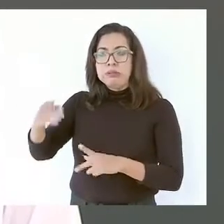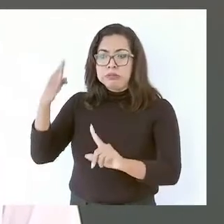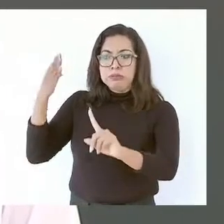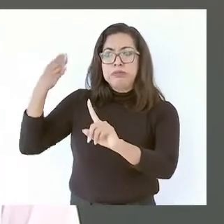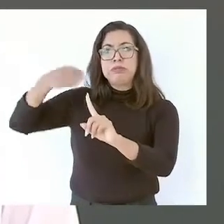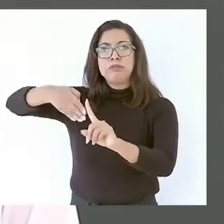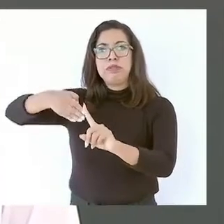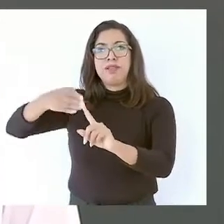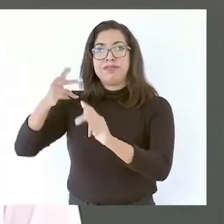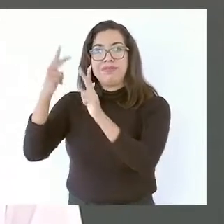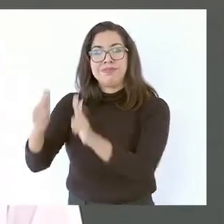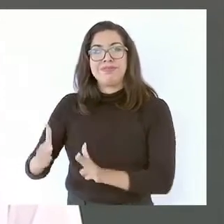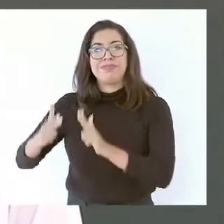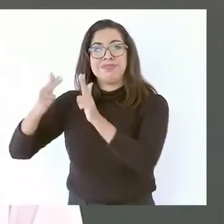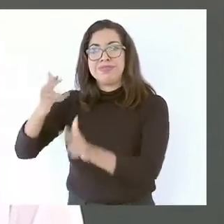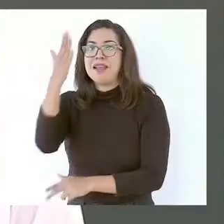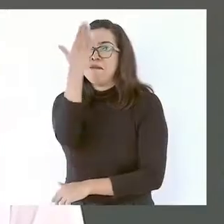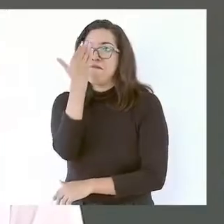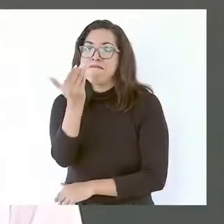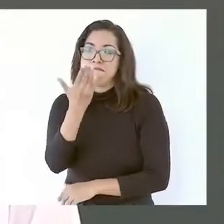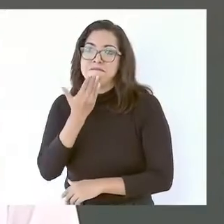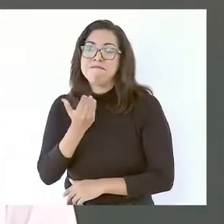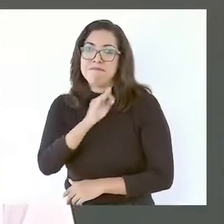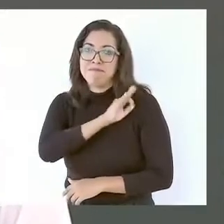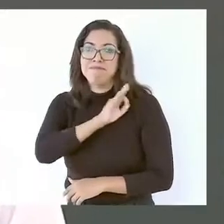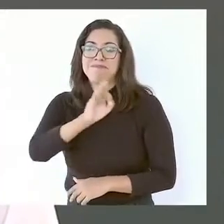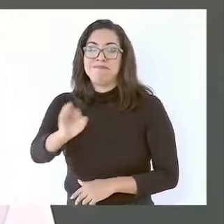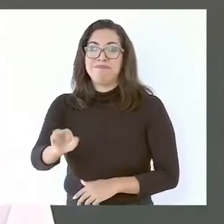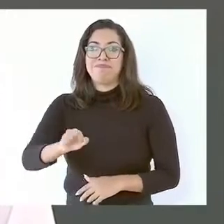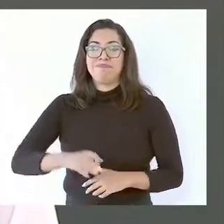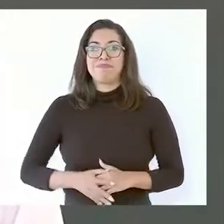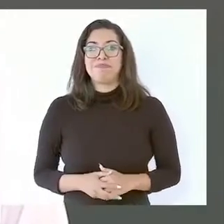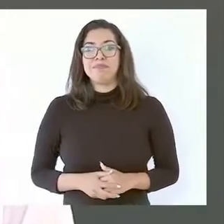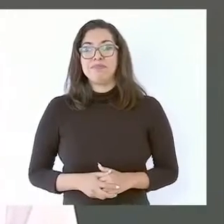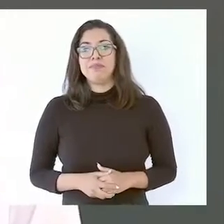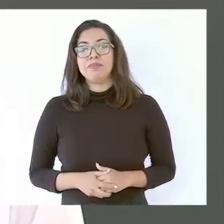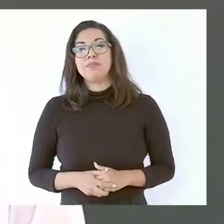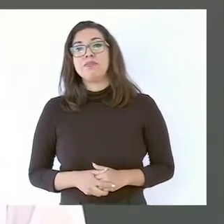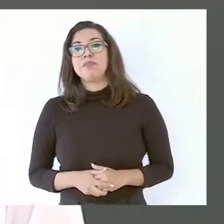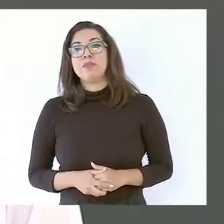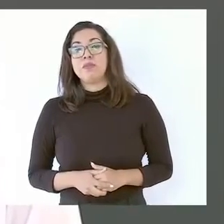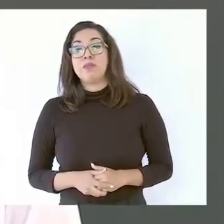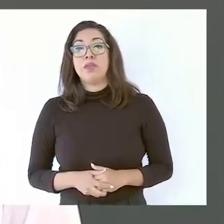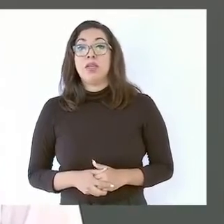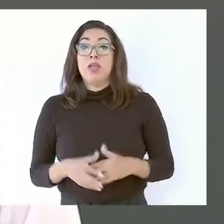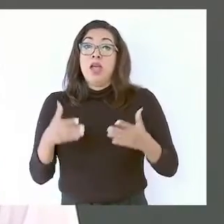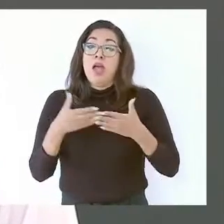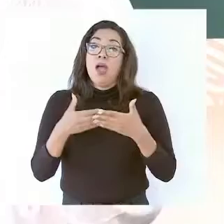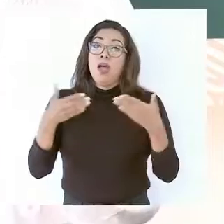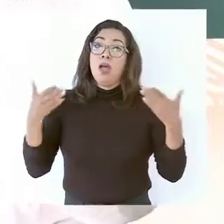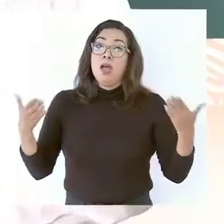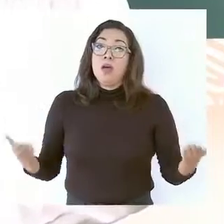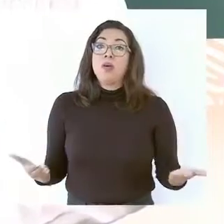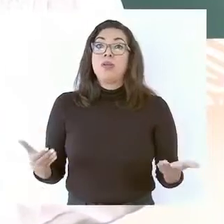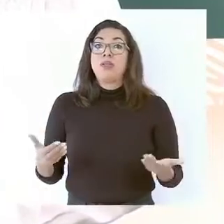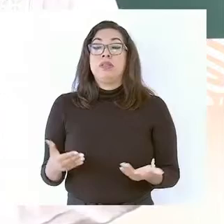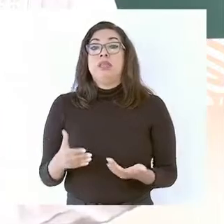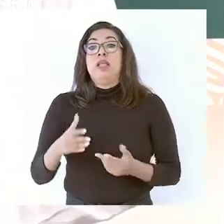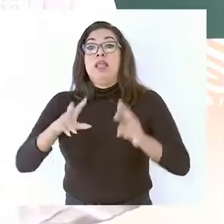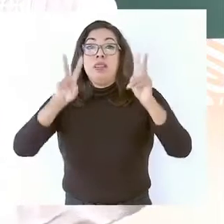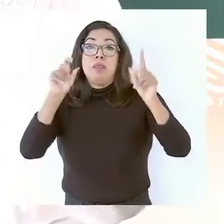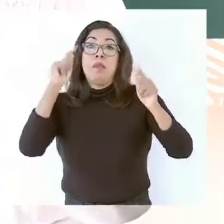que mejor vincula el esplendoroso pasado precolombino maya y la modernidad del liderazgo turístico